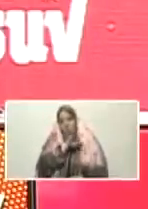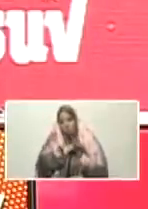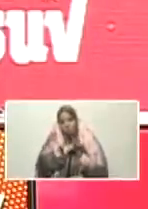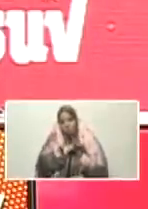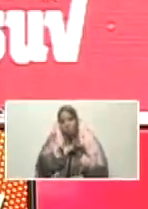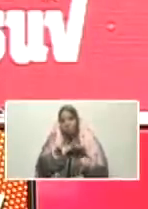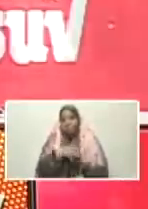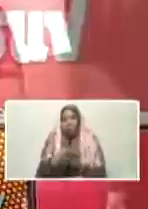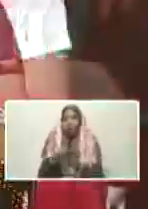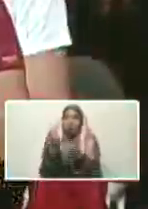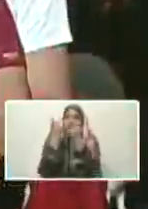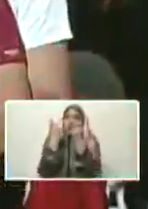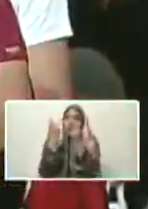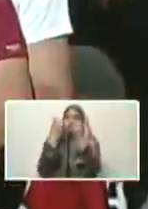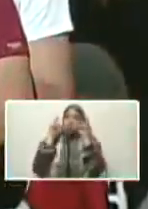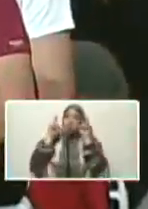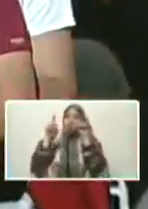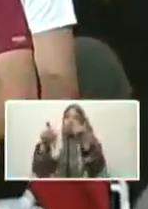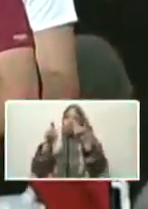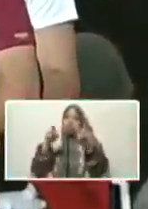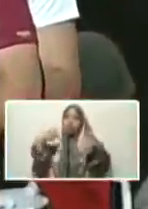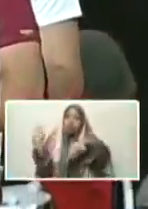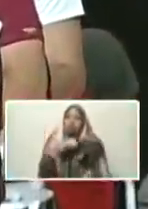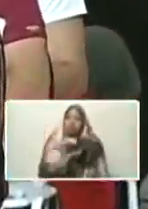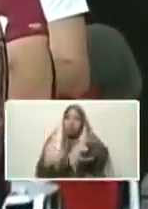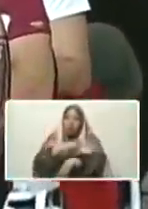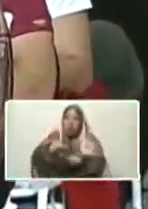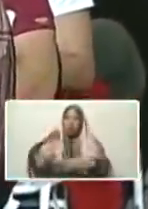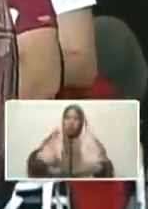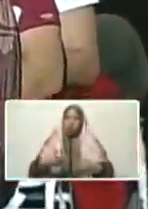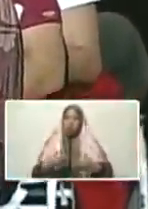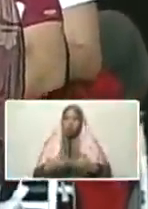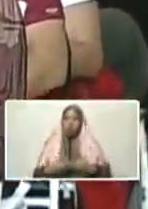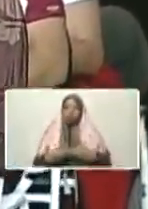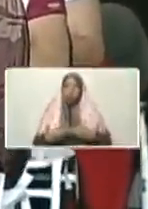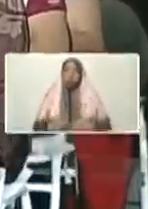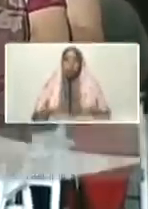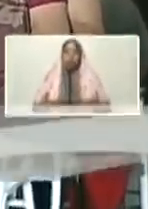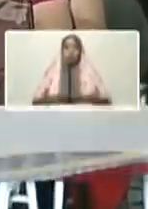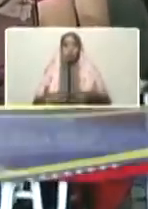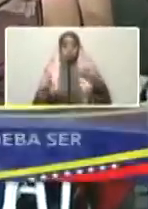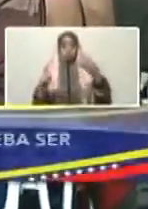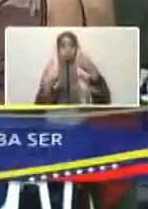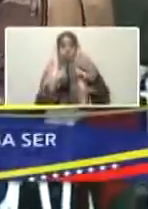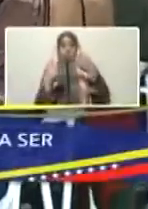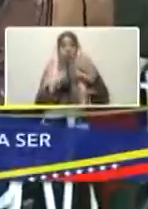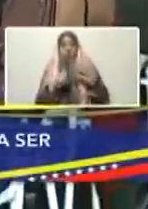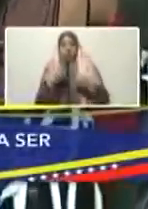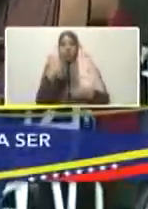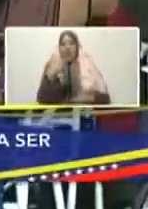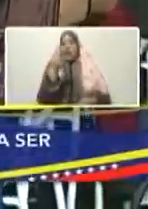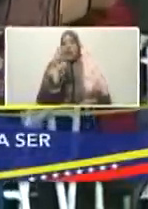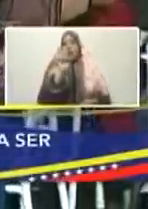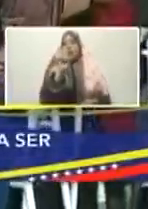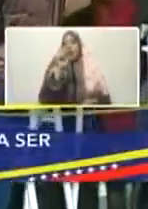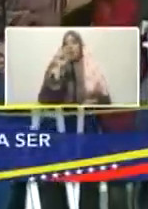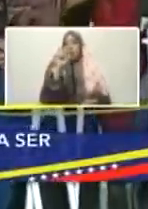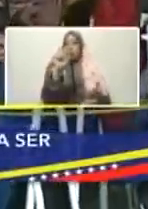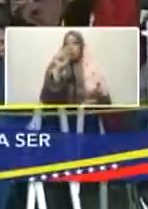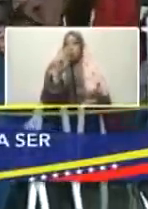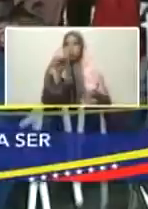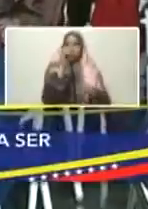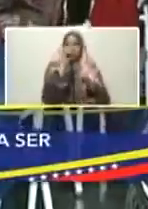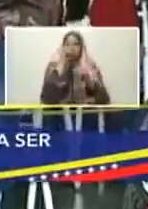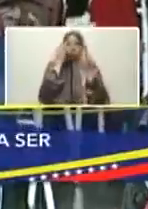en la formación revolucionaria yo colocaría en un tercer punto las tres erres punto net